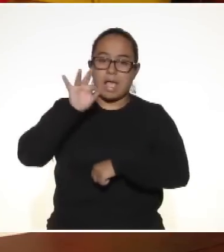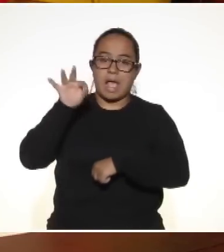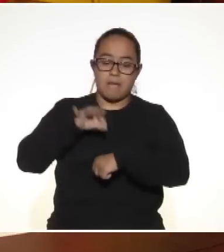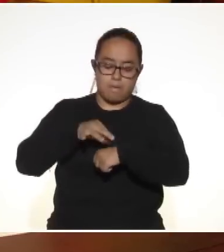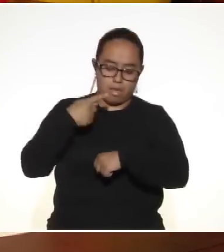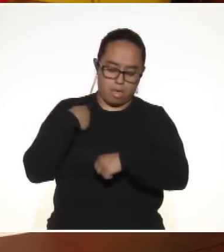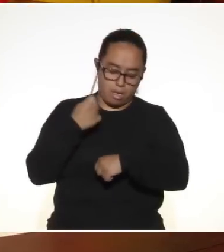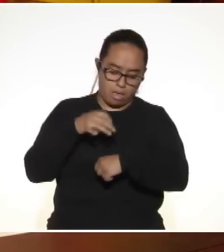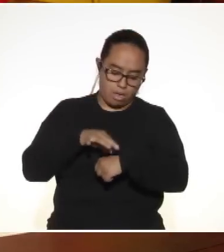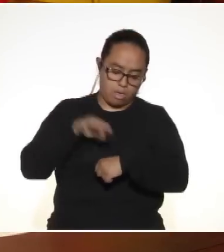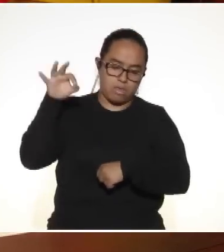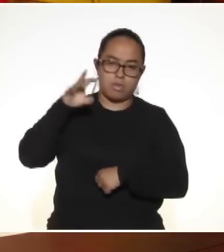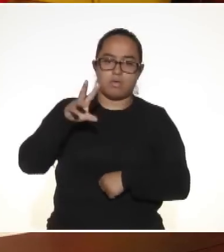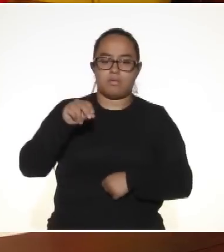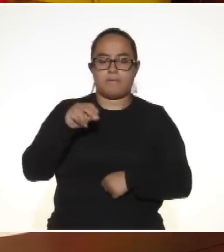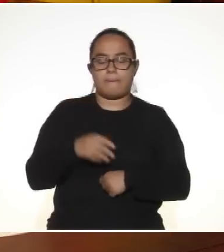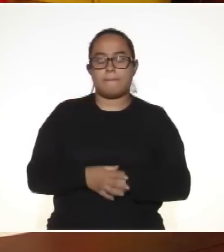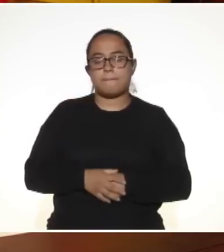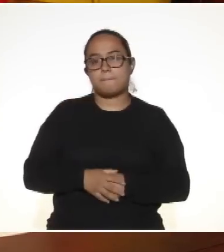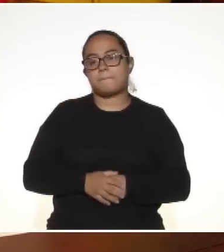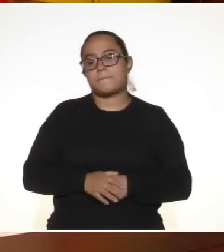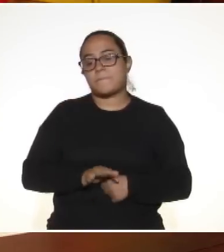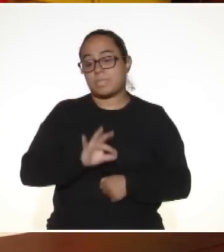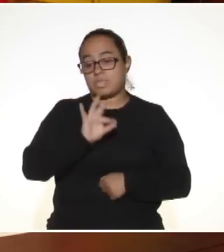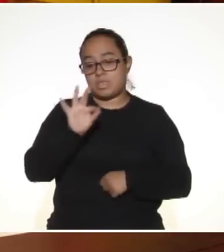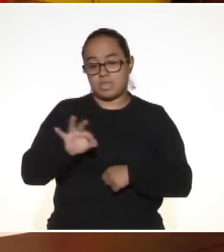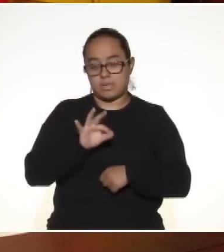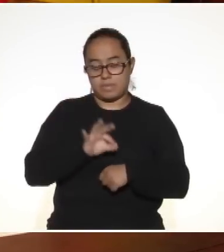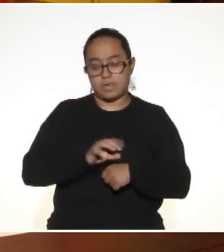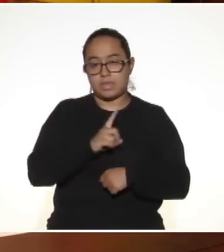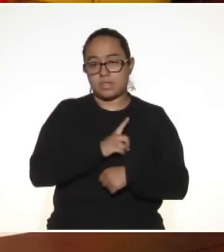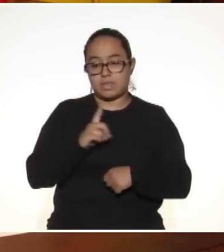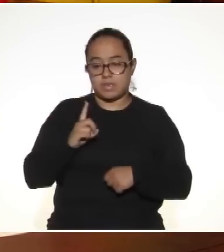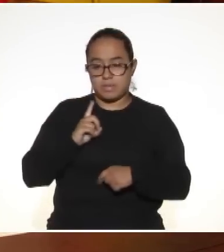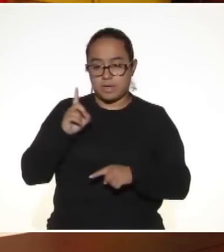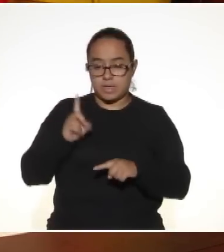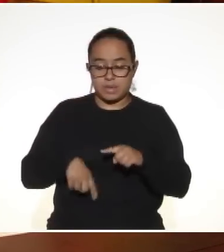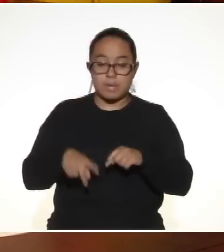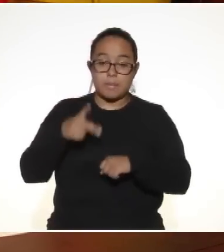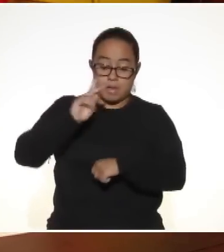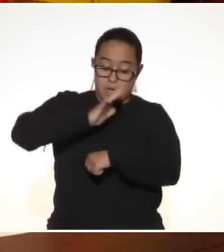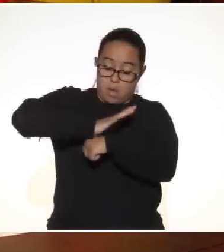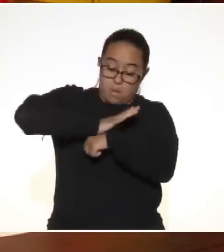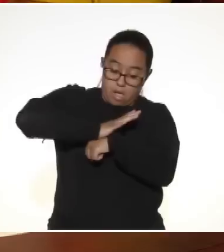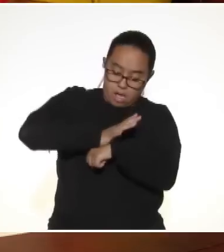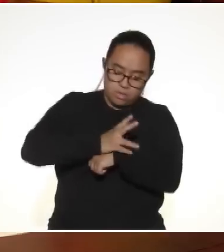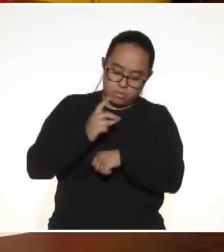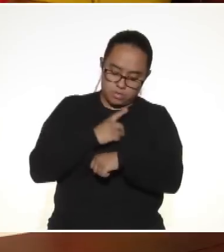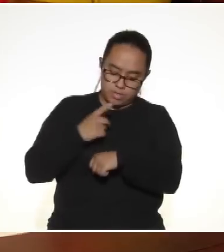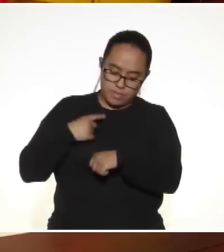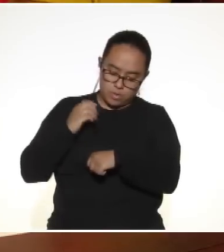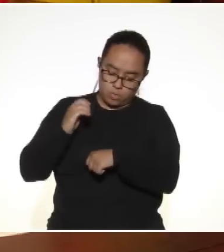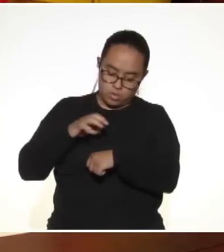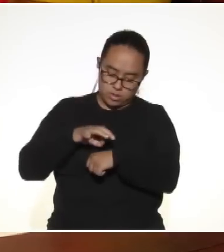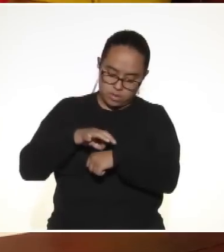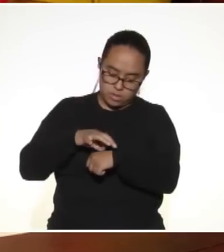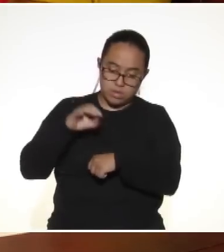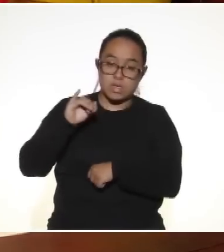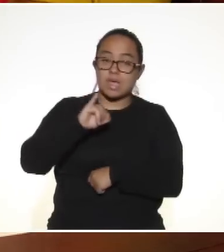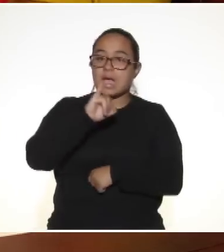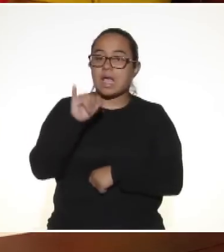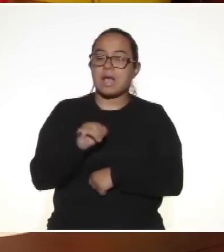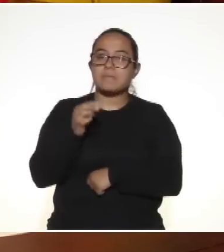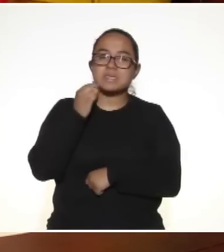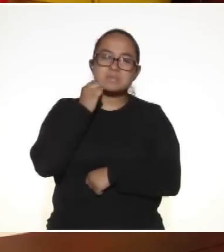abeja. Bueno, lo de la abeja. Hay que quitarlo sin aplastarlo. Eso es algo importante. Entonces, nunca con pinzas. Nunca